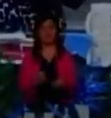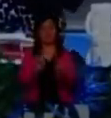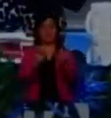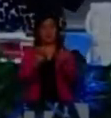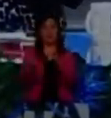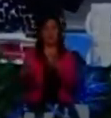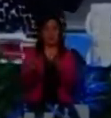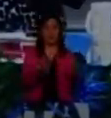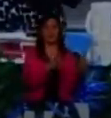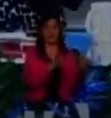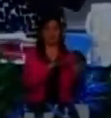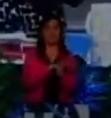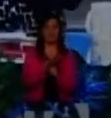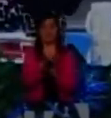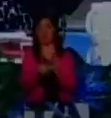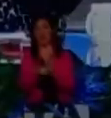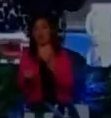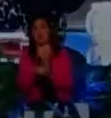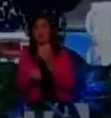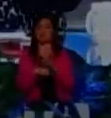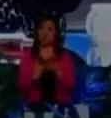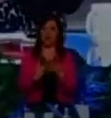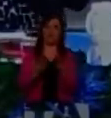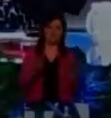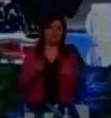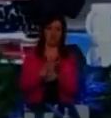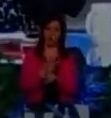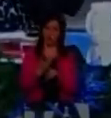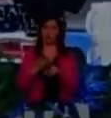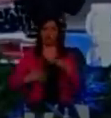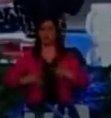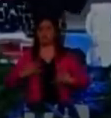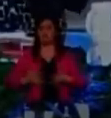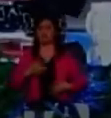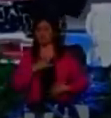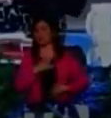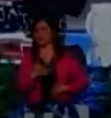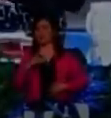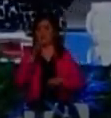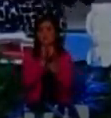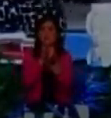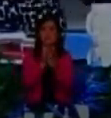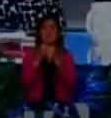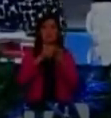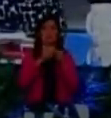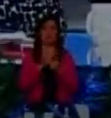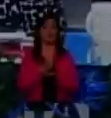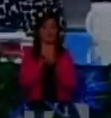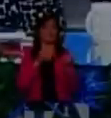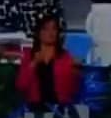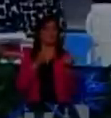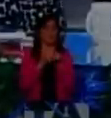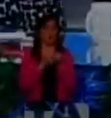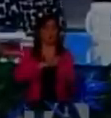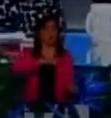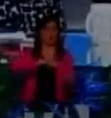que el tratamiento no les afecte tanto, porque ya es una afectación no solo física, sino también psicológica, y es una forma de darles un